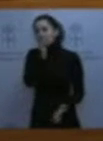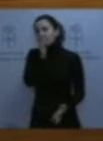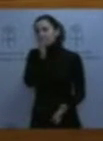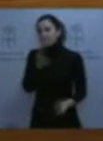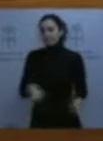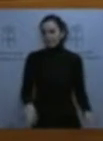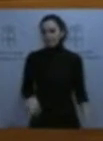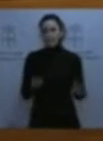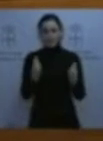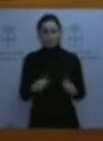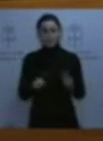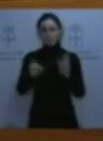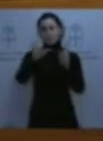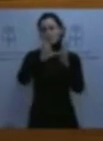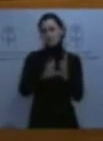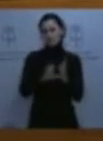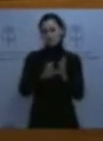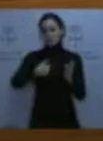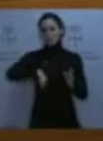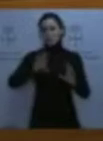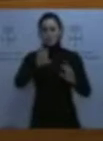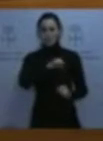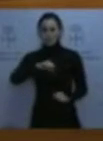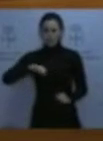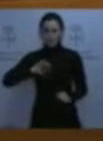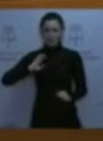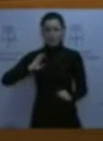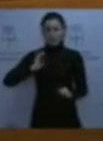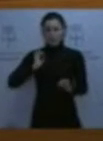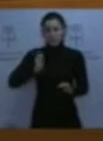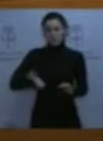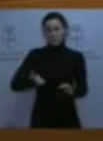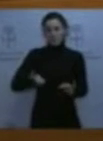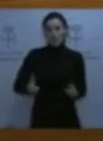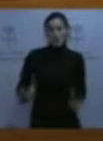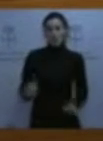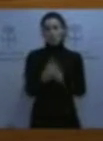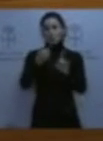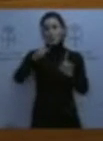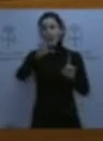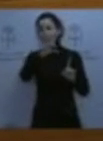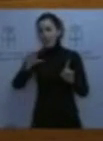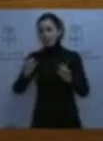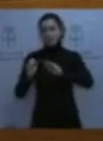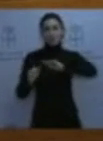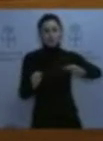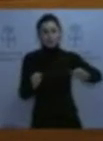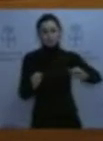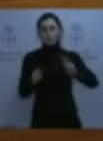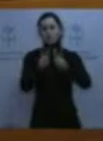lo que dice nuestro Estatuto de Autonomía y lo que dice esta sentencia contra don Leopoldo Alas, pues son